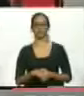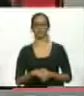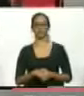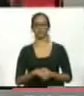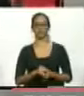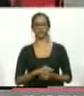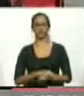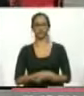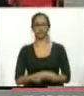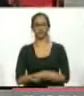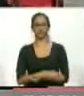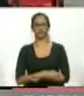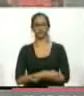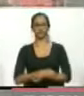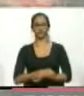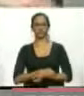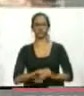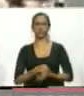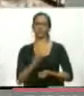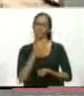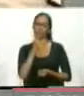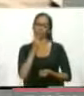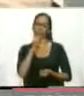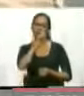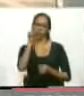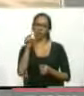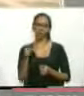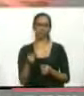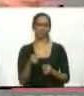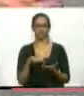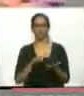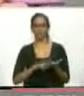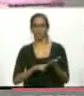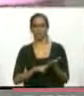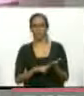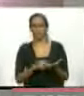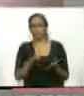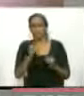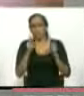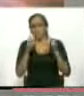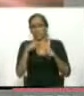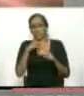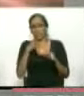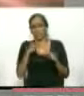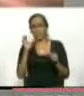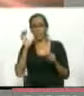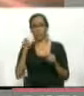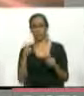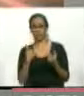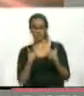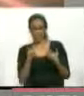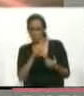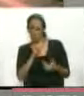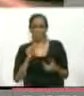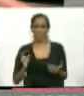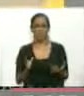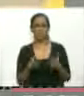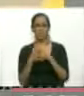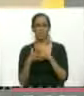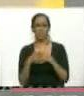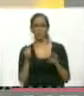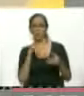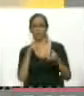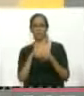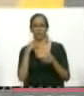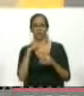y yo quisiera preguntarle usted yo la verdad que no me gusta meterme en la política de este país porque tenés mi país el país de ella por quedarnos aquí yo no me meteré